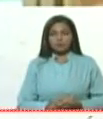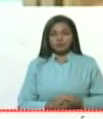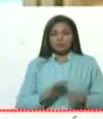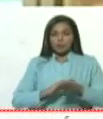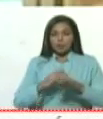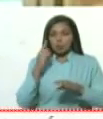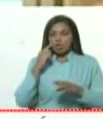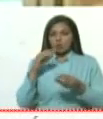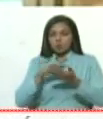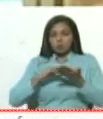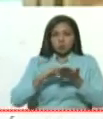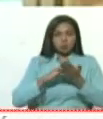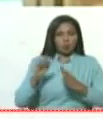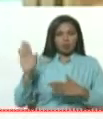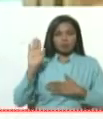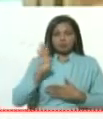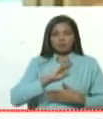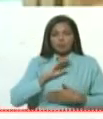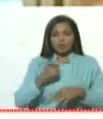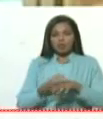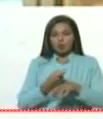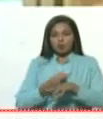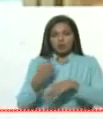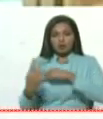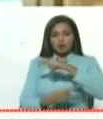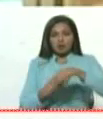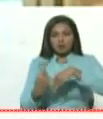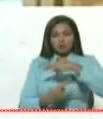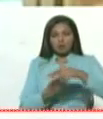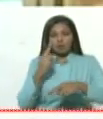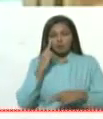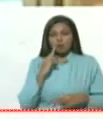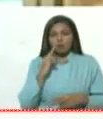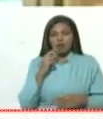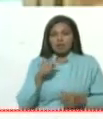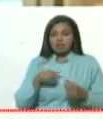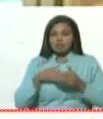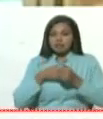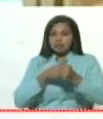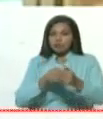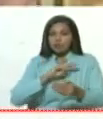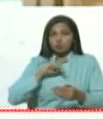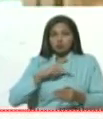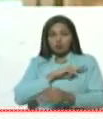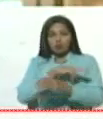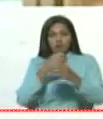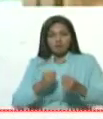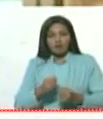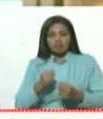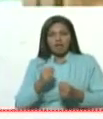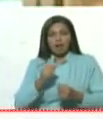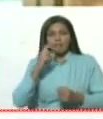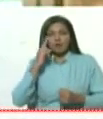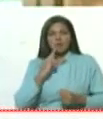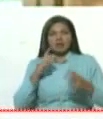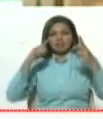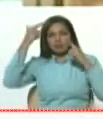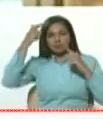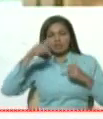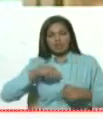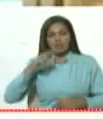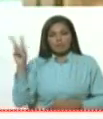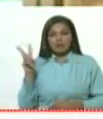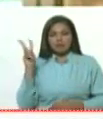porque quiero ratificar el compromiso del gobierno revolucionario y bolivariano que presido y de las fuerzas bolivarianas chavistas de